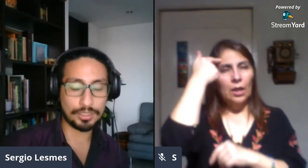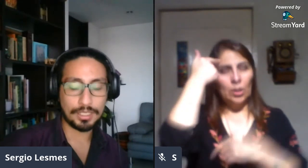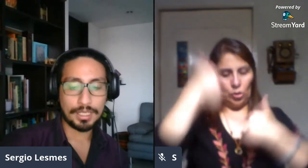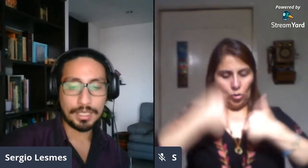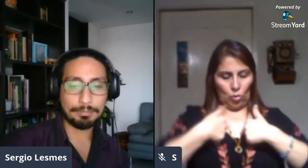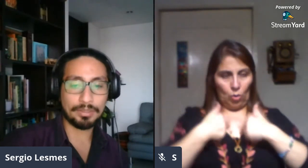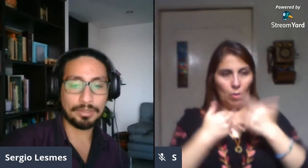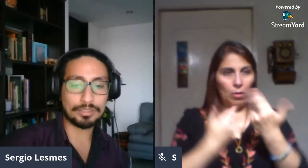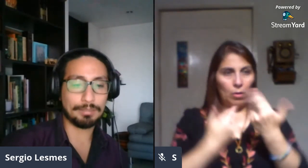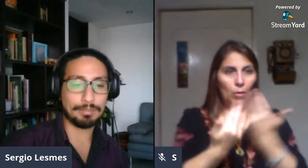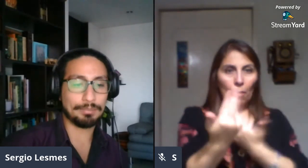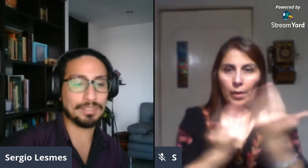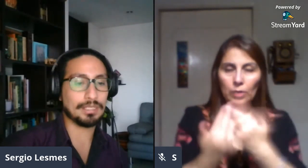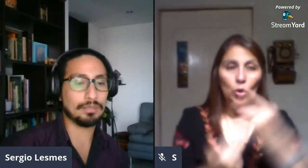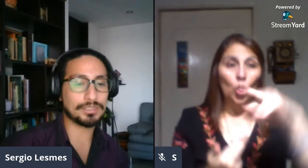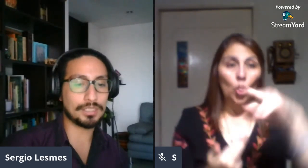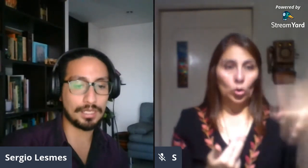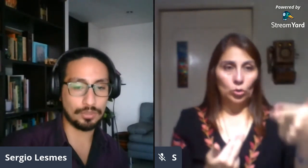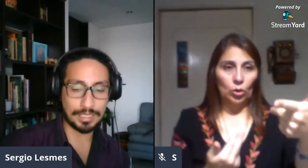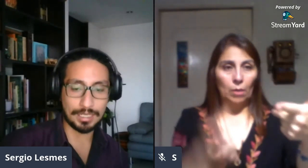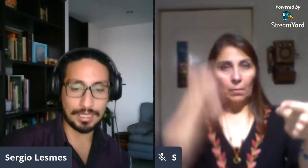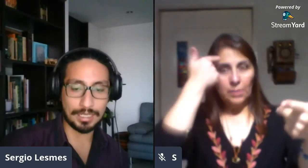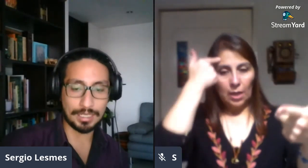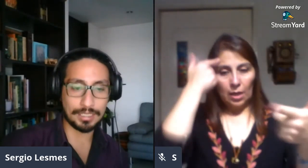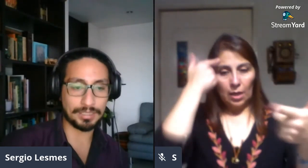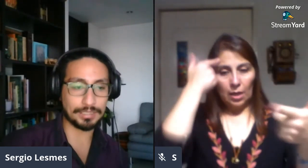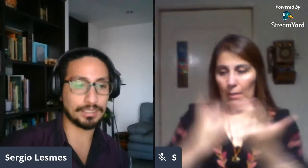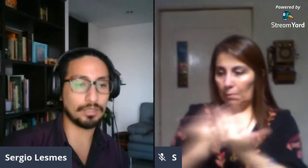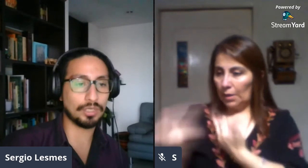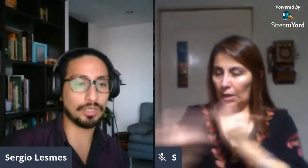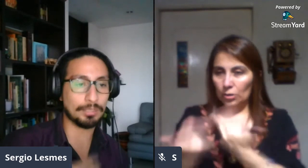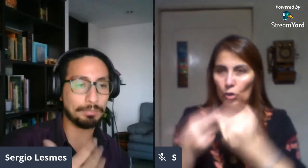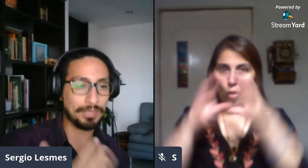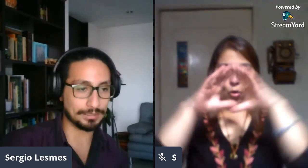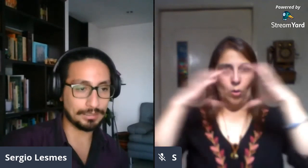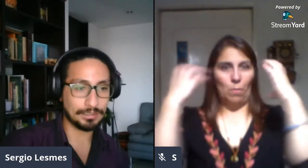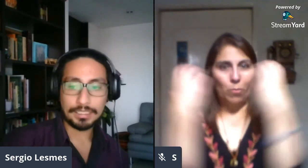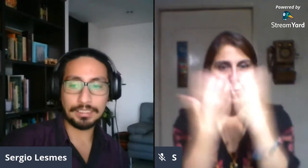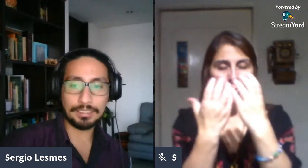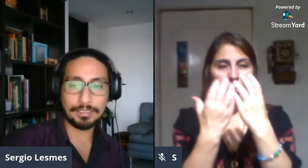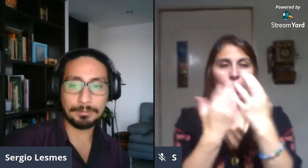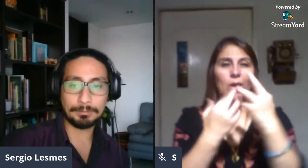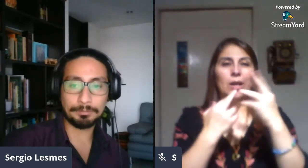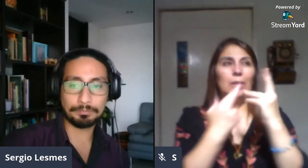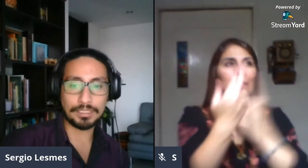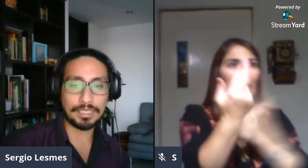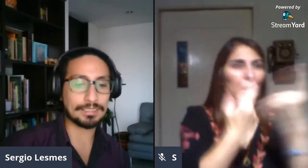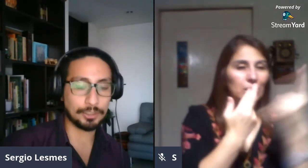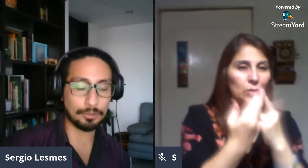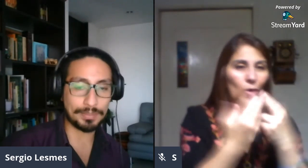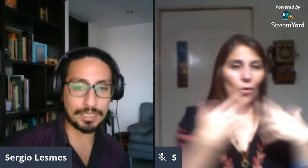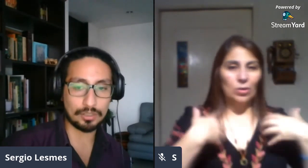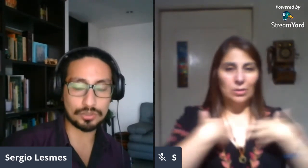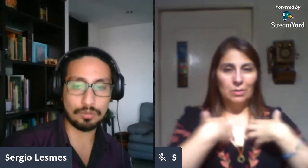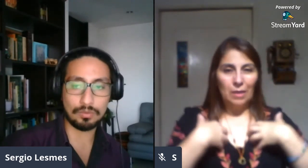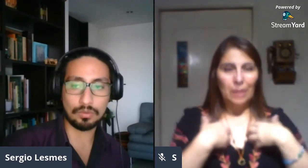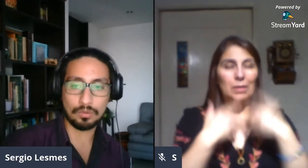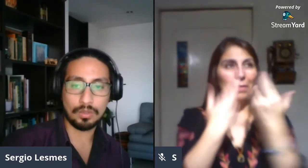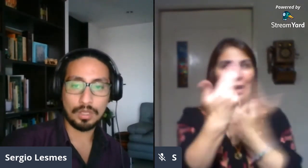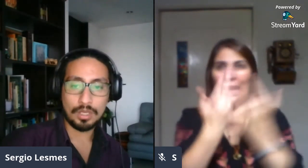pero también pensar nuestra relación a escala especie con el planeta, y Y en ese sentido,